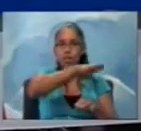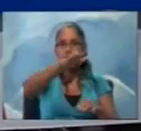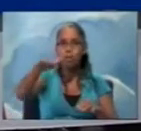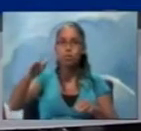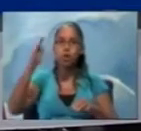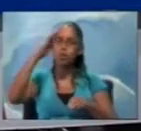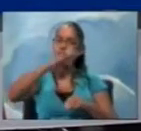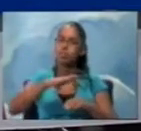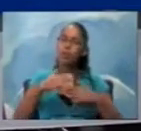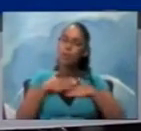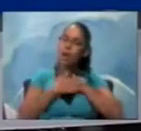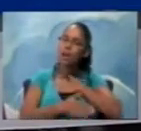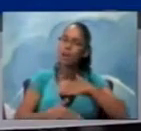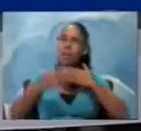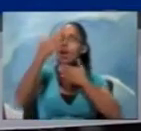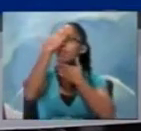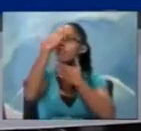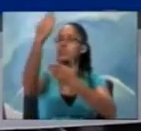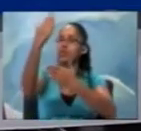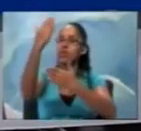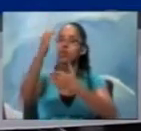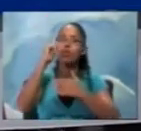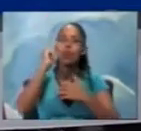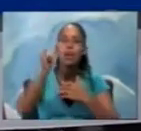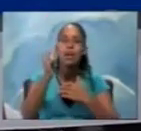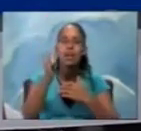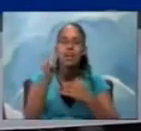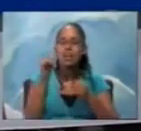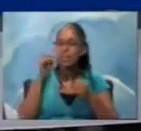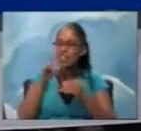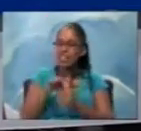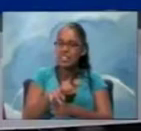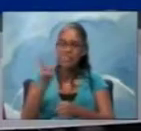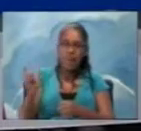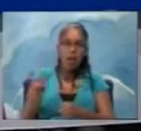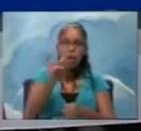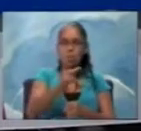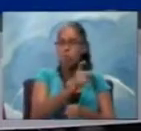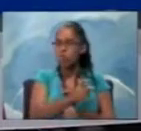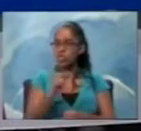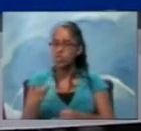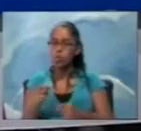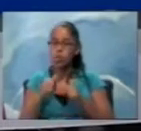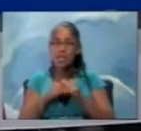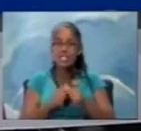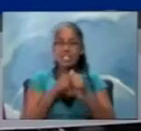agradecido. Y el pueblo estaba agradecido. Y las multitudes seguían a Jesús.